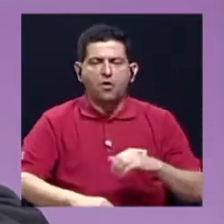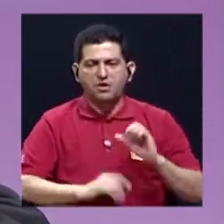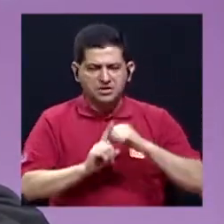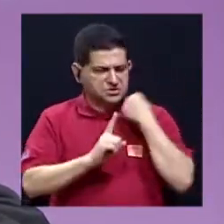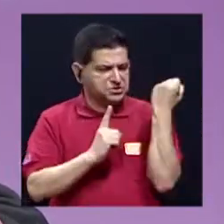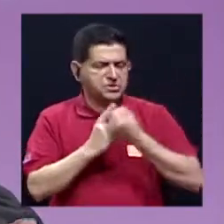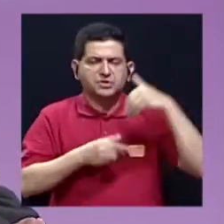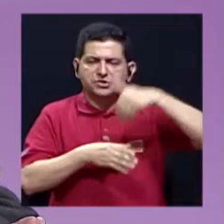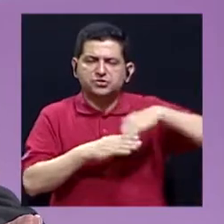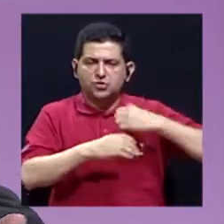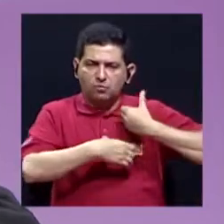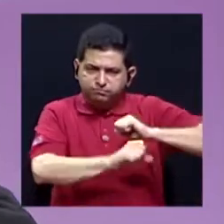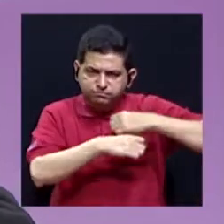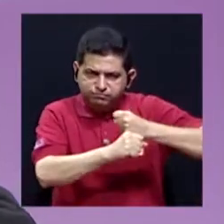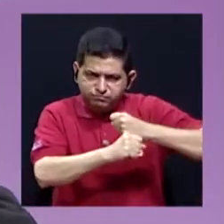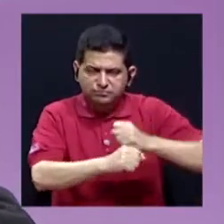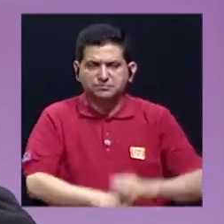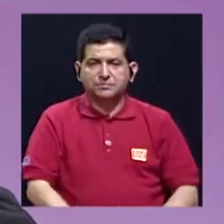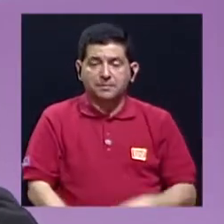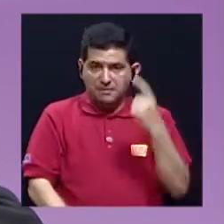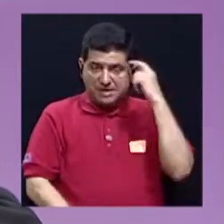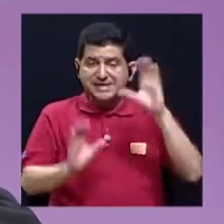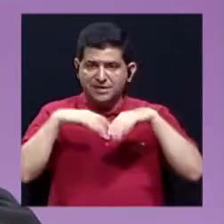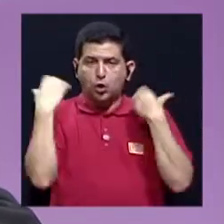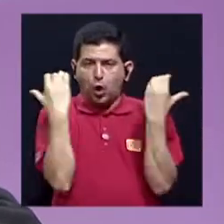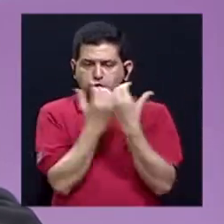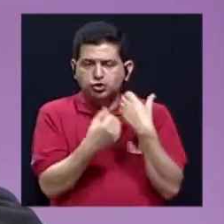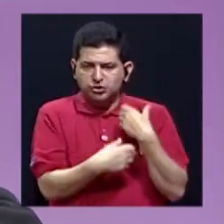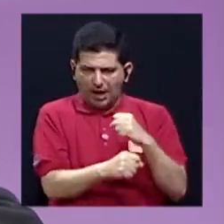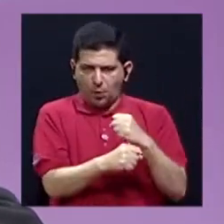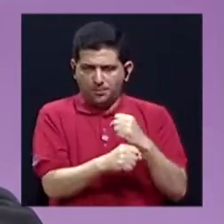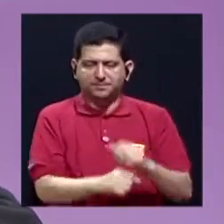de consejo municipal, desde hablando de consejo municipal.